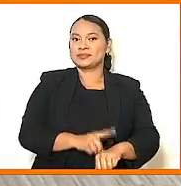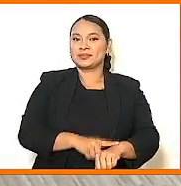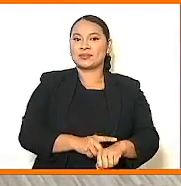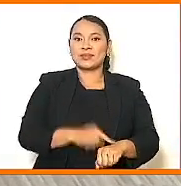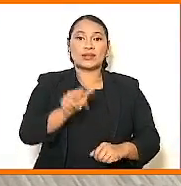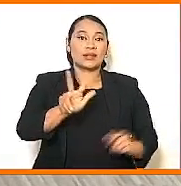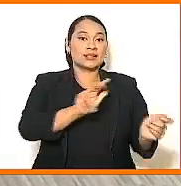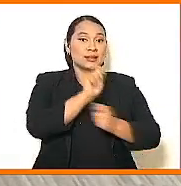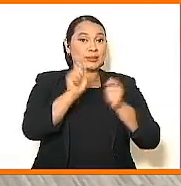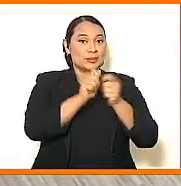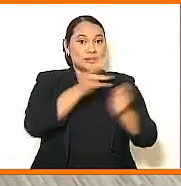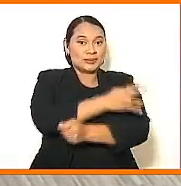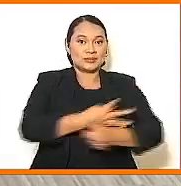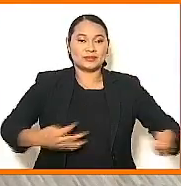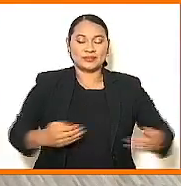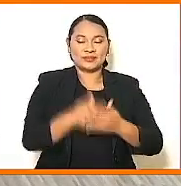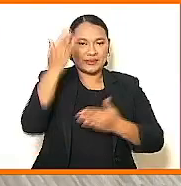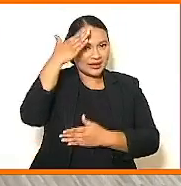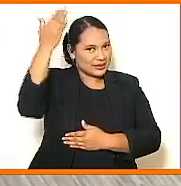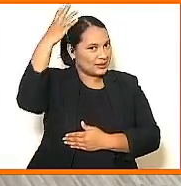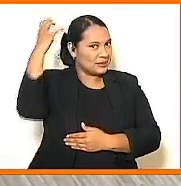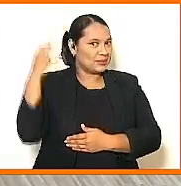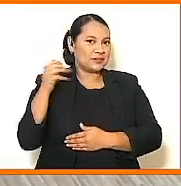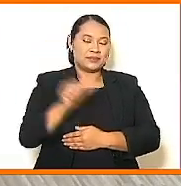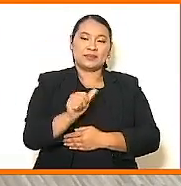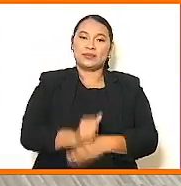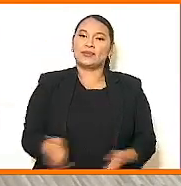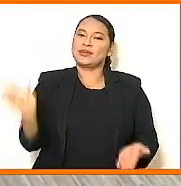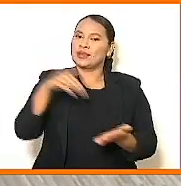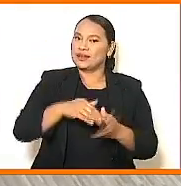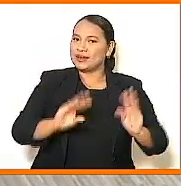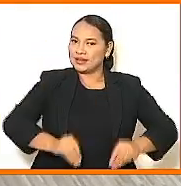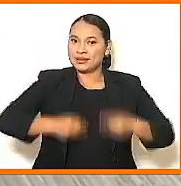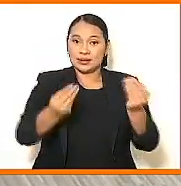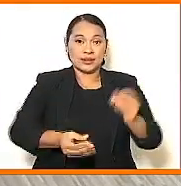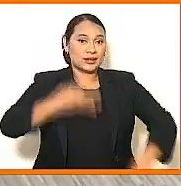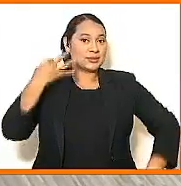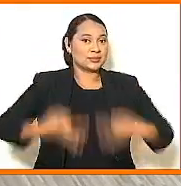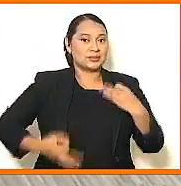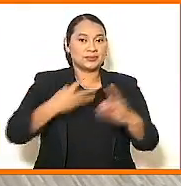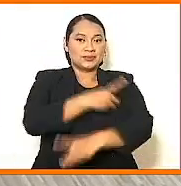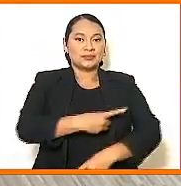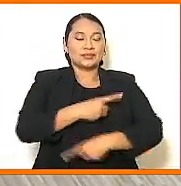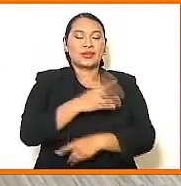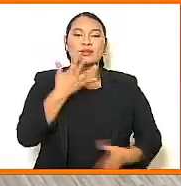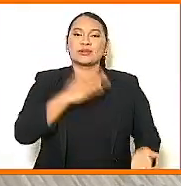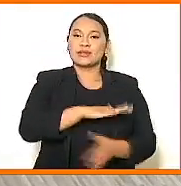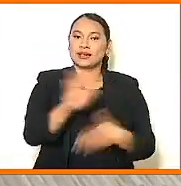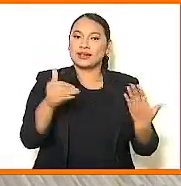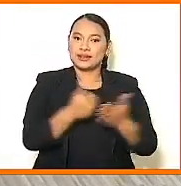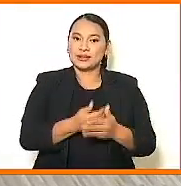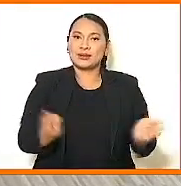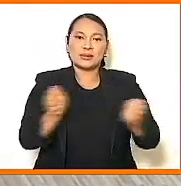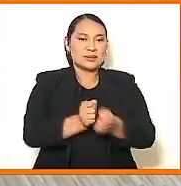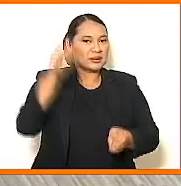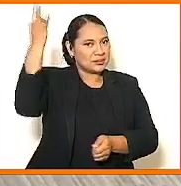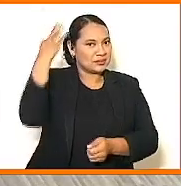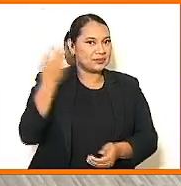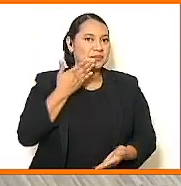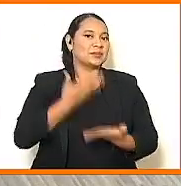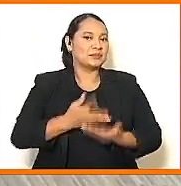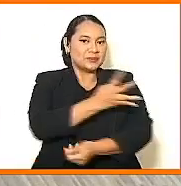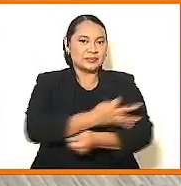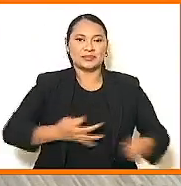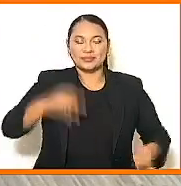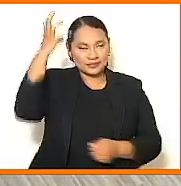marcando las 3 en punto de la tarde. Te saluda Charlie Walter. Nuevamente te llevamos la alegría, la diversión y la suerte en compañía de Francini. Buenas tardes,